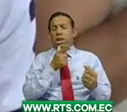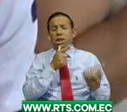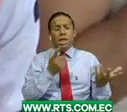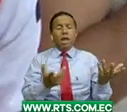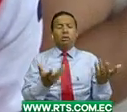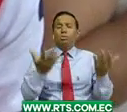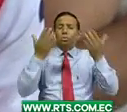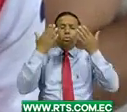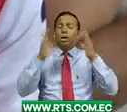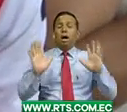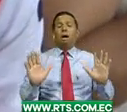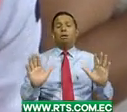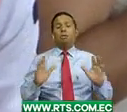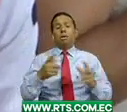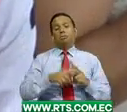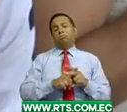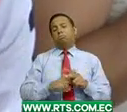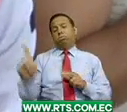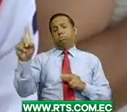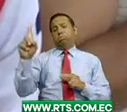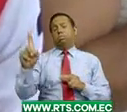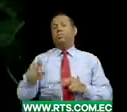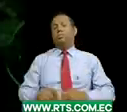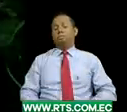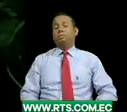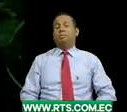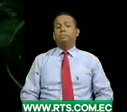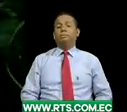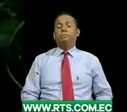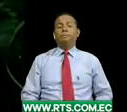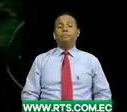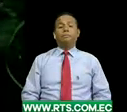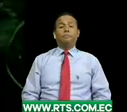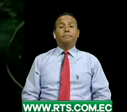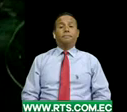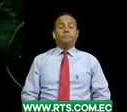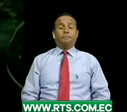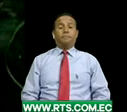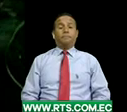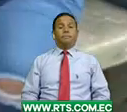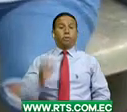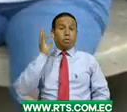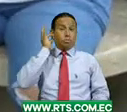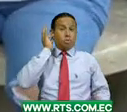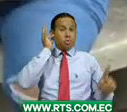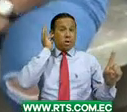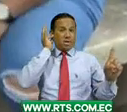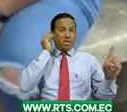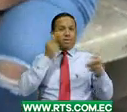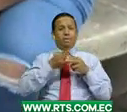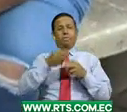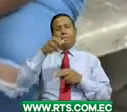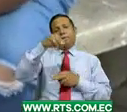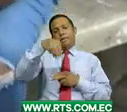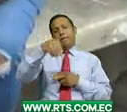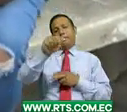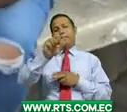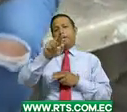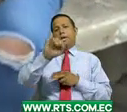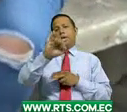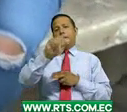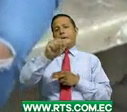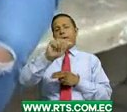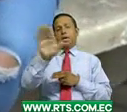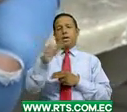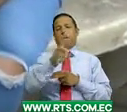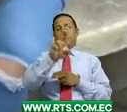fuga, se llevó la moto y eso. Como María José Rojas, de 20 años, fue identificada la mujer. Llegó de